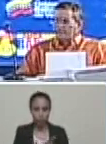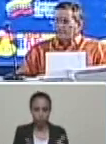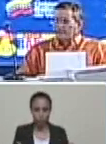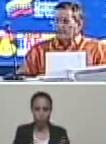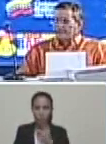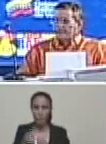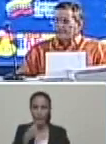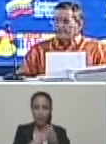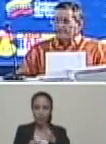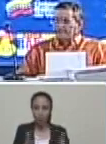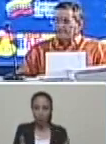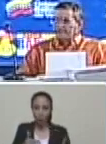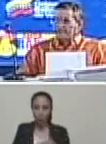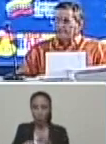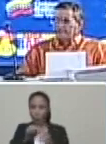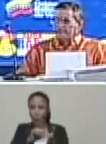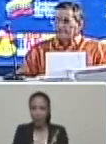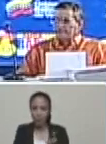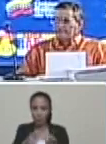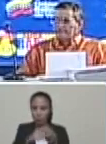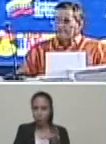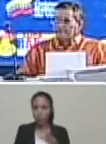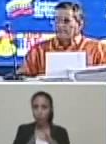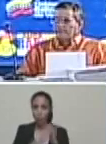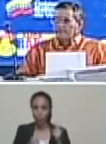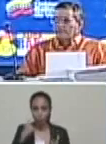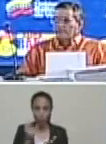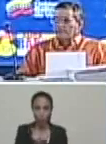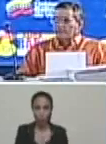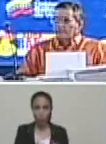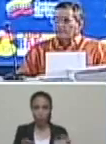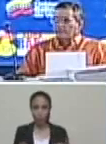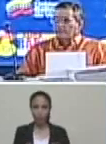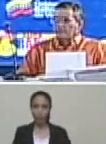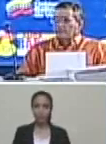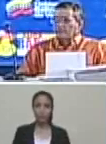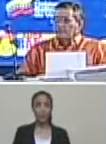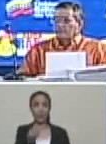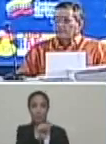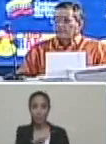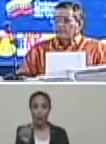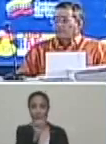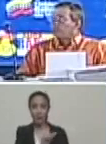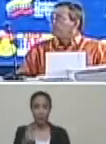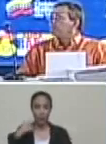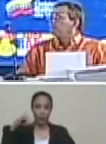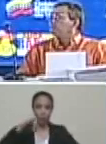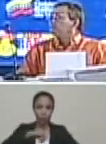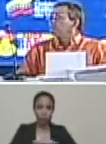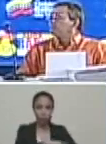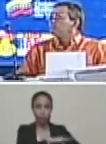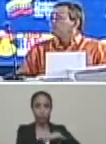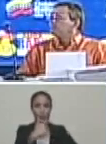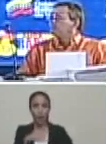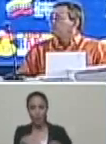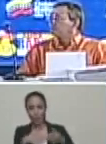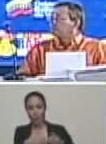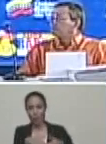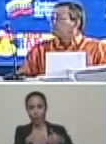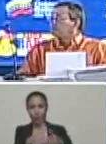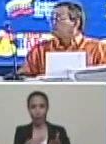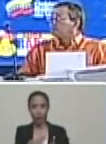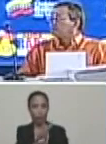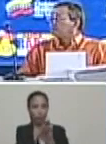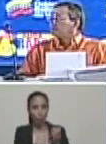los equipos médicos quirúrgicos. Llegan a Venezuela toda la semana y ahí está nuestro ministro Carlos Alvarado